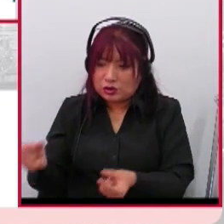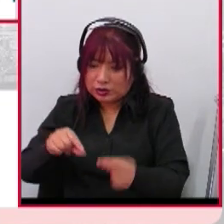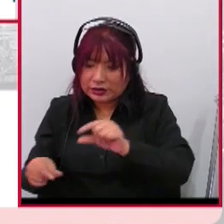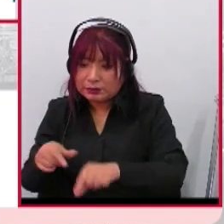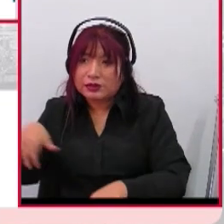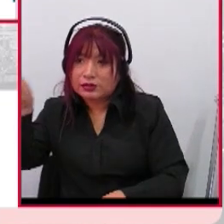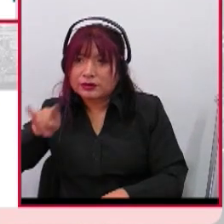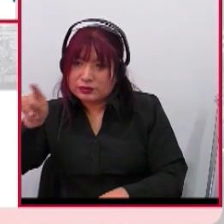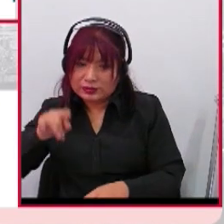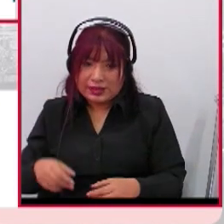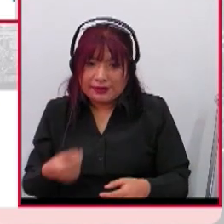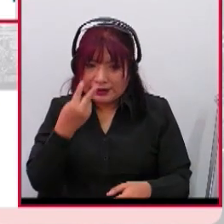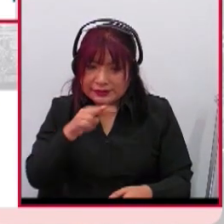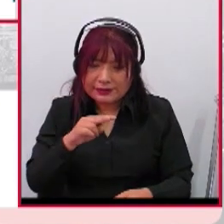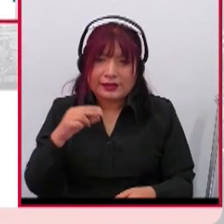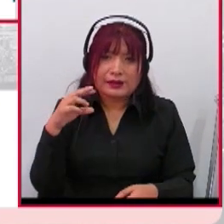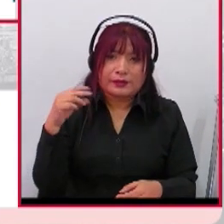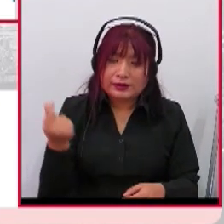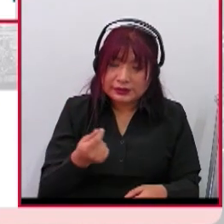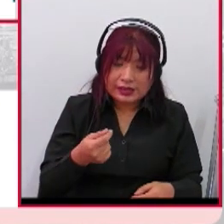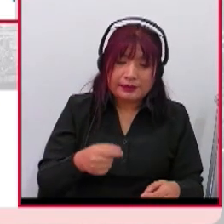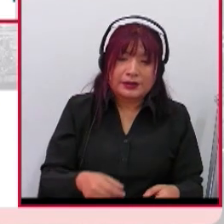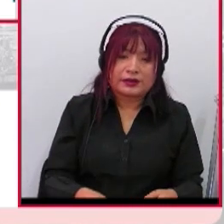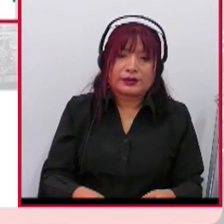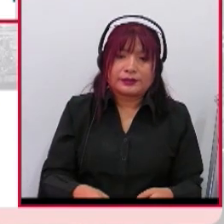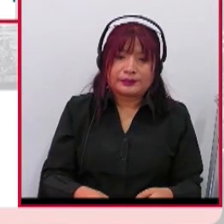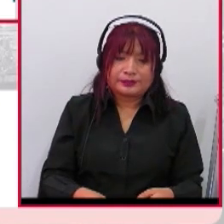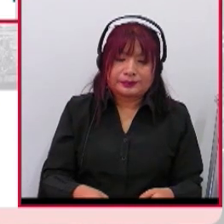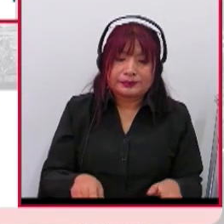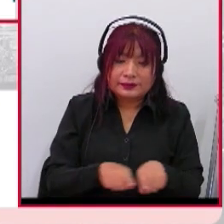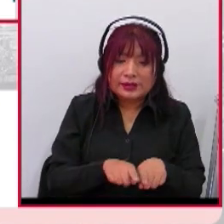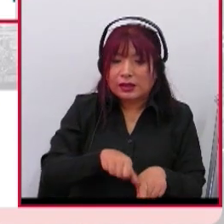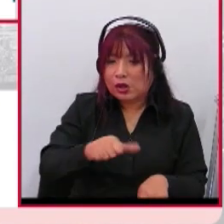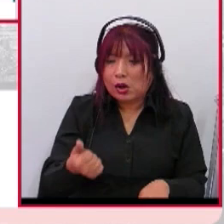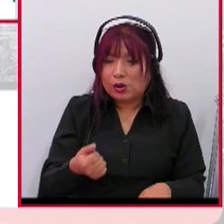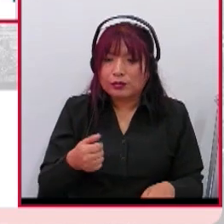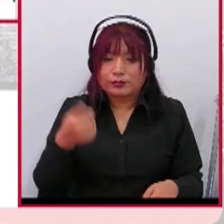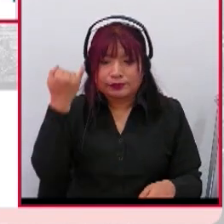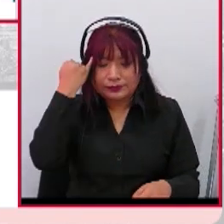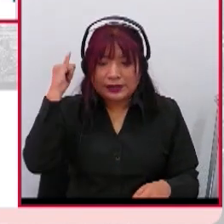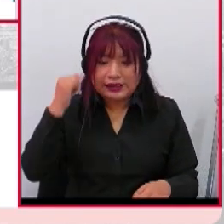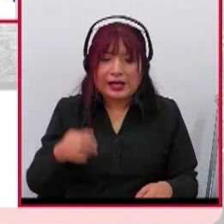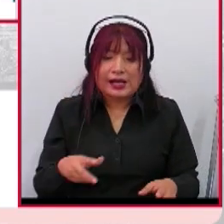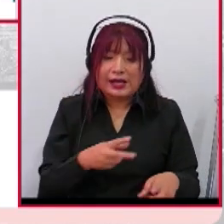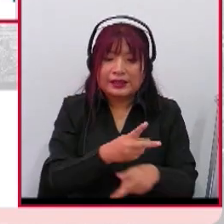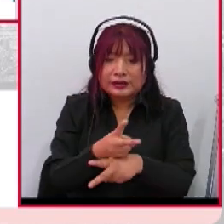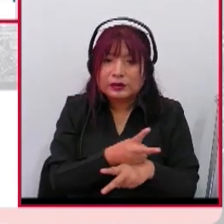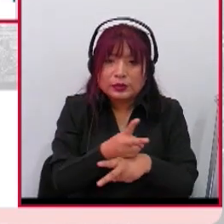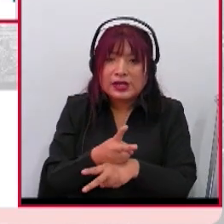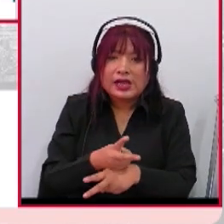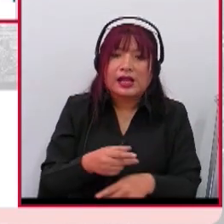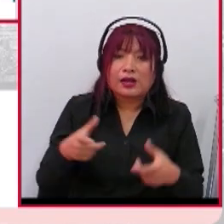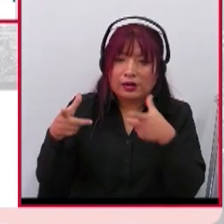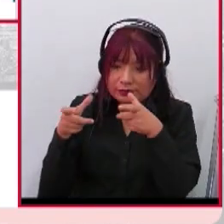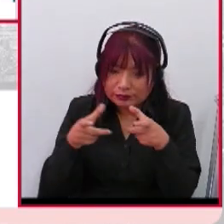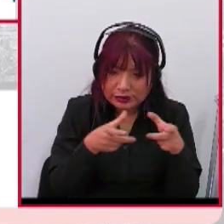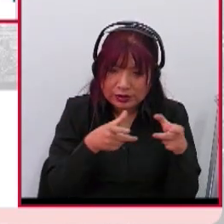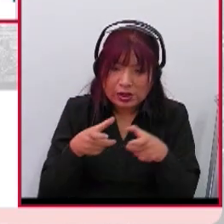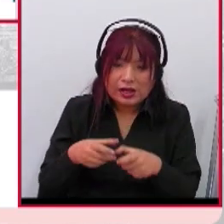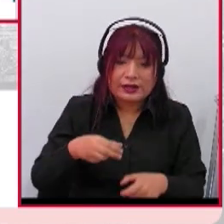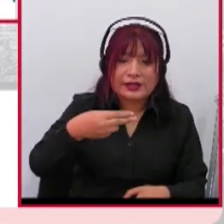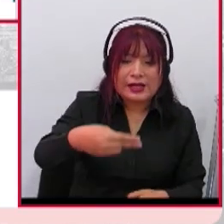manera automatizada. El otro punto importante era el control del H2S. Entonces, los